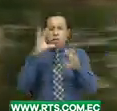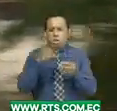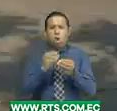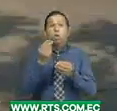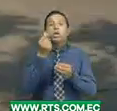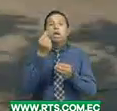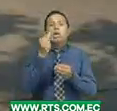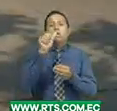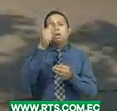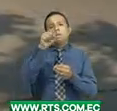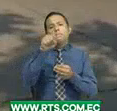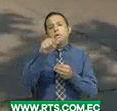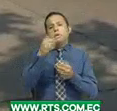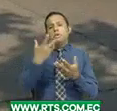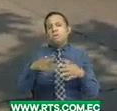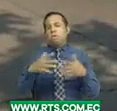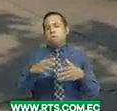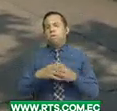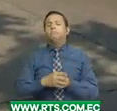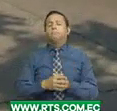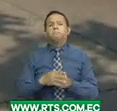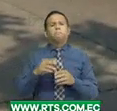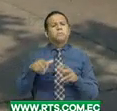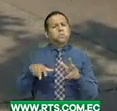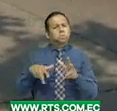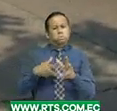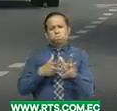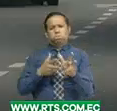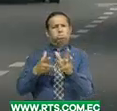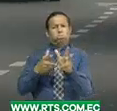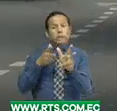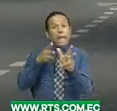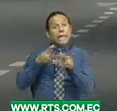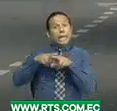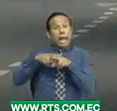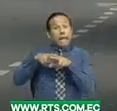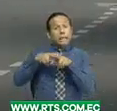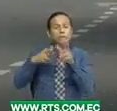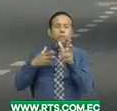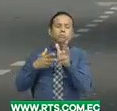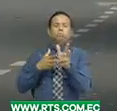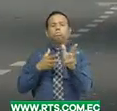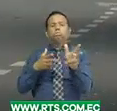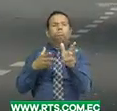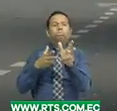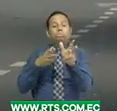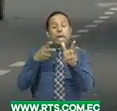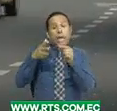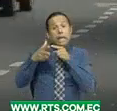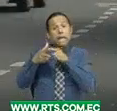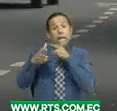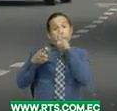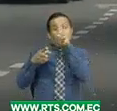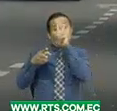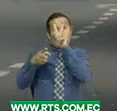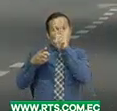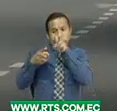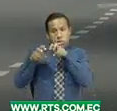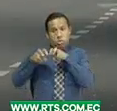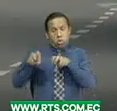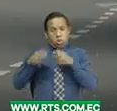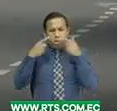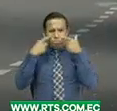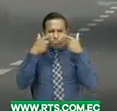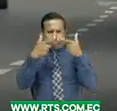$1.400.000, seguidos por un auto tipo taxi en el cual viajaban dos personas encargadas de brindar la custodia. El contrato que